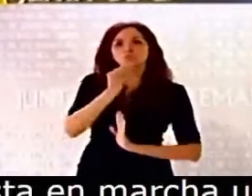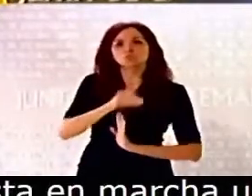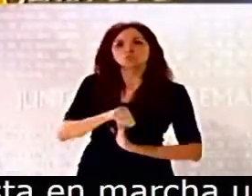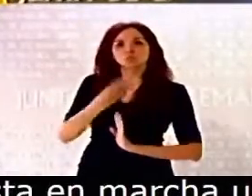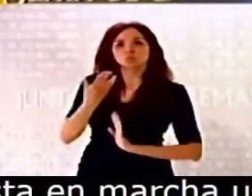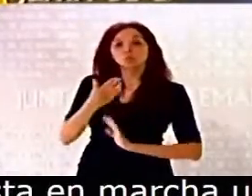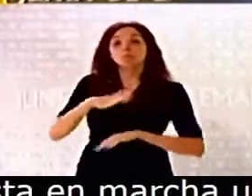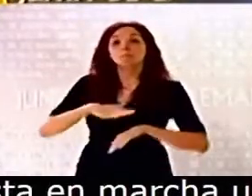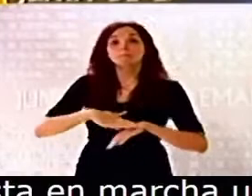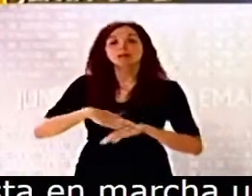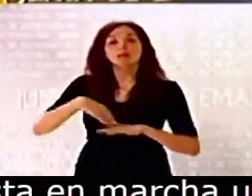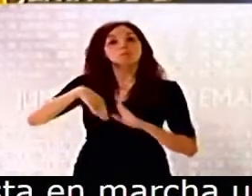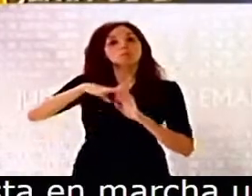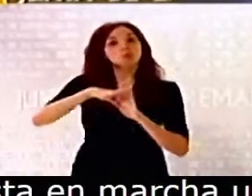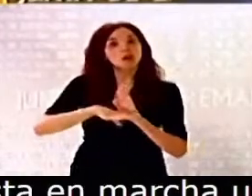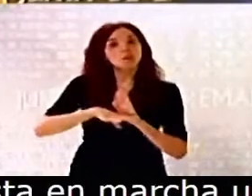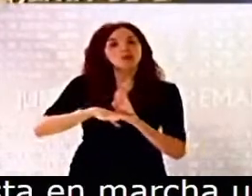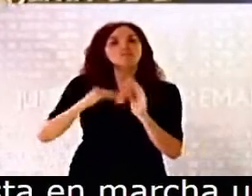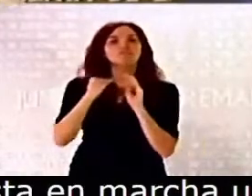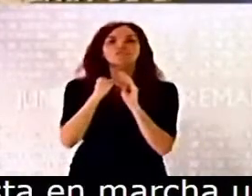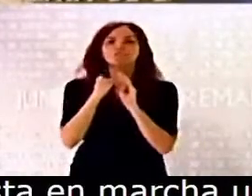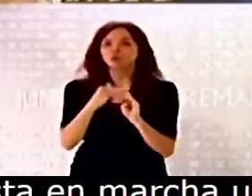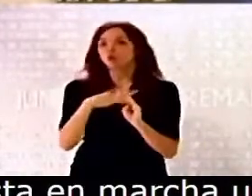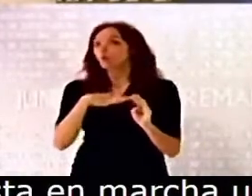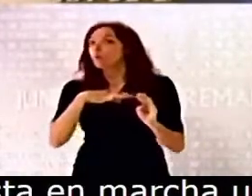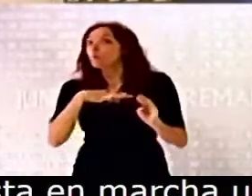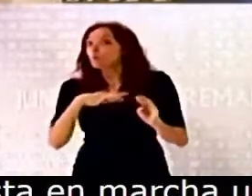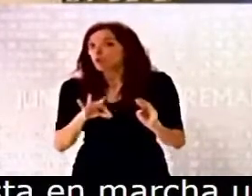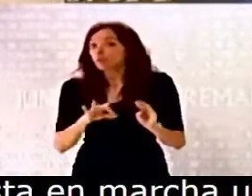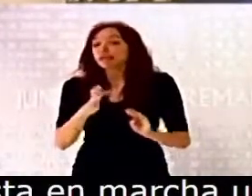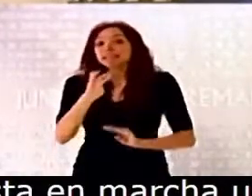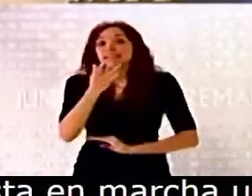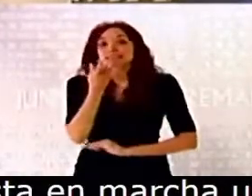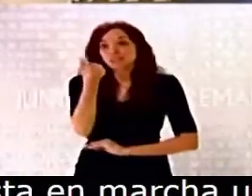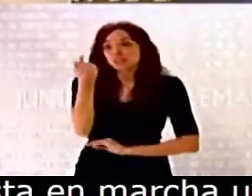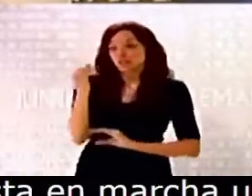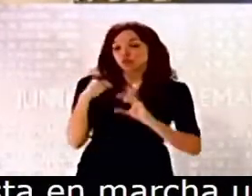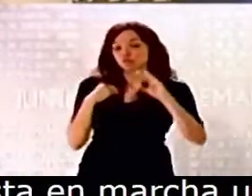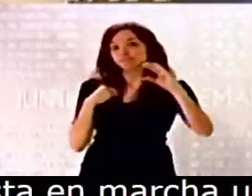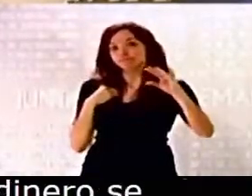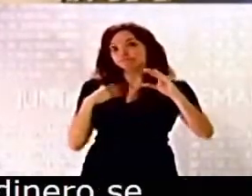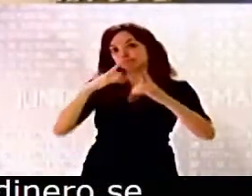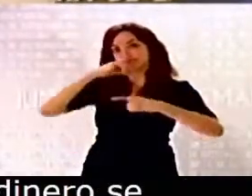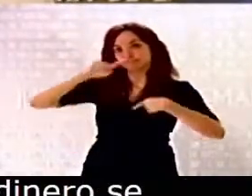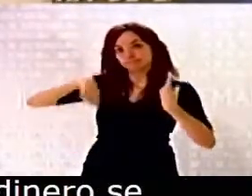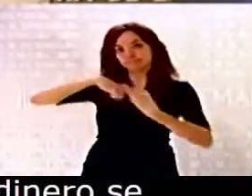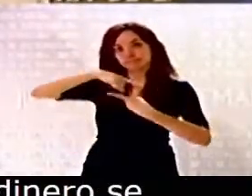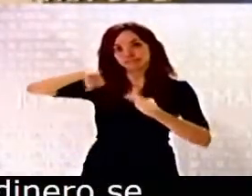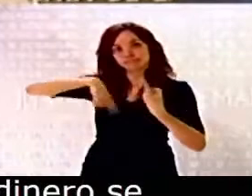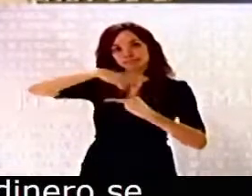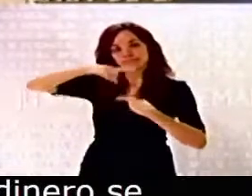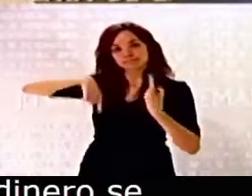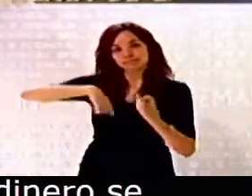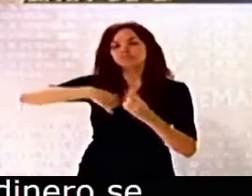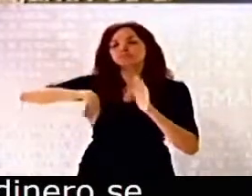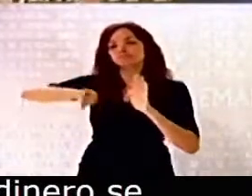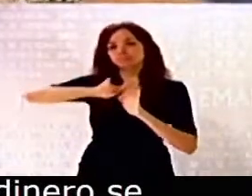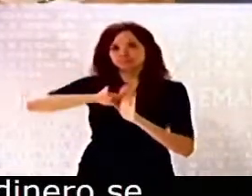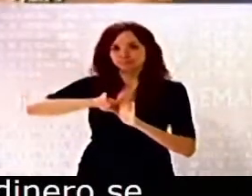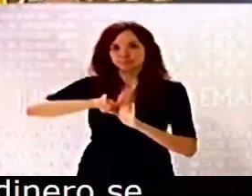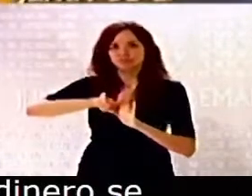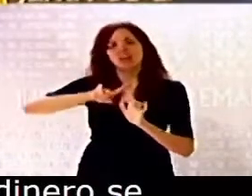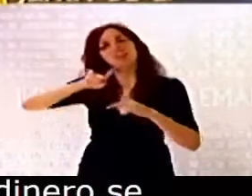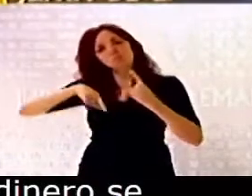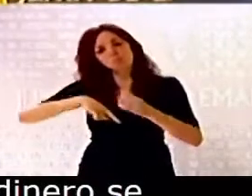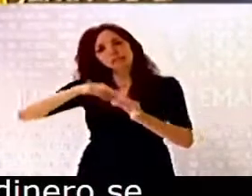puede ser un programa que ha venido para quedarse si este dinero se mantiene en los presupuestos generales del Estado el año que viene. Y luego evaluaremos